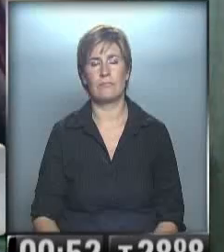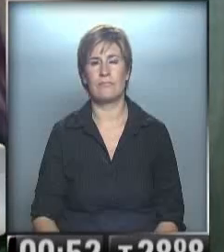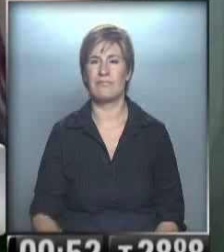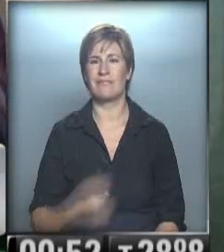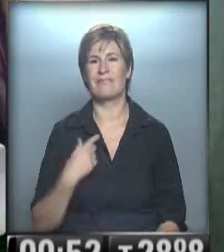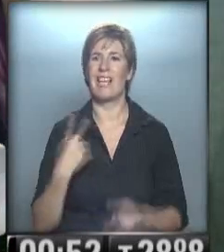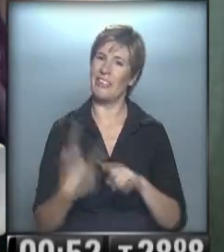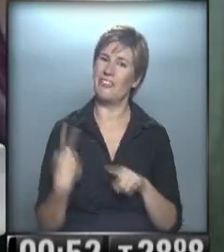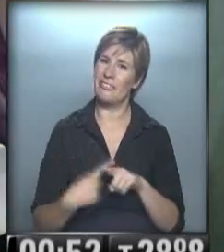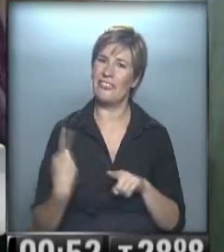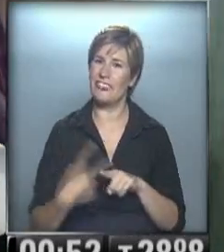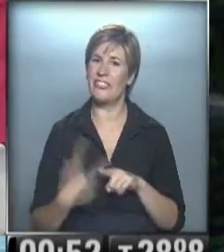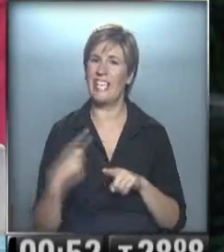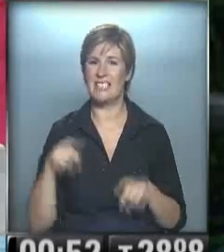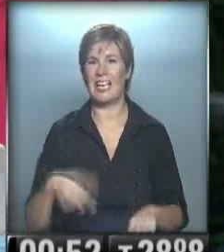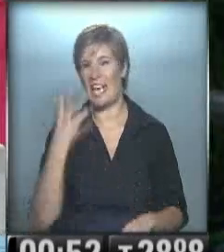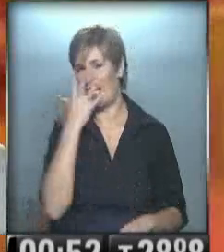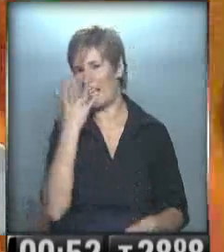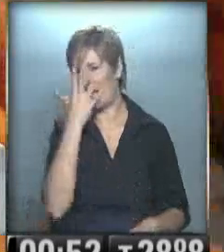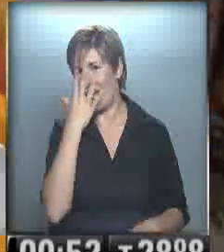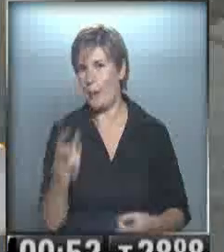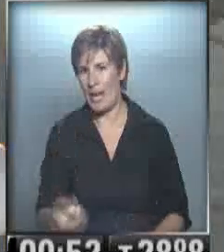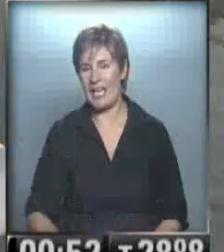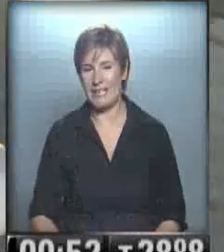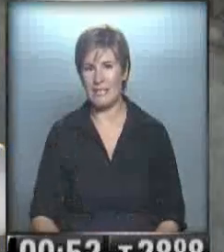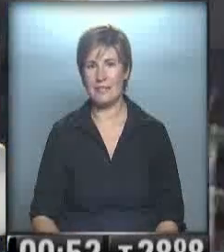Festejando una noche más en los corsos de Lincoln.